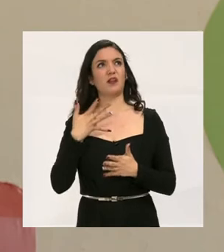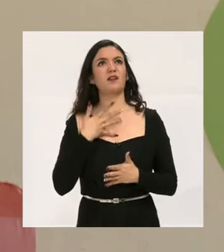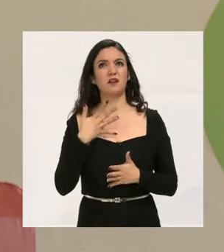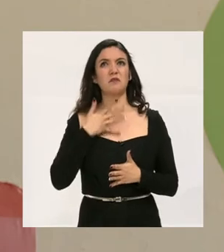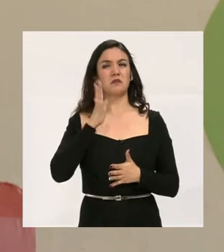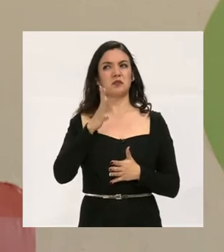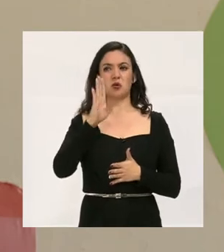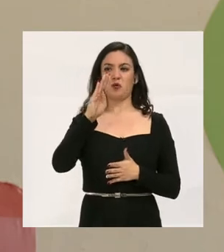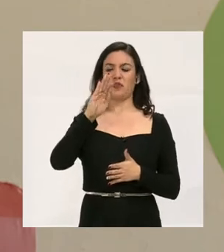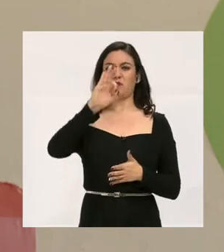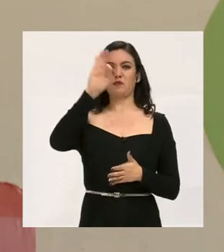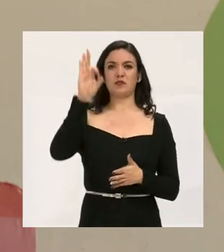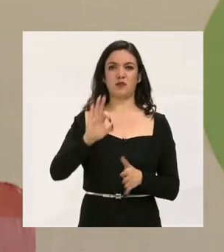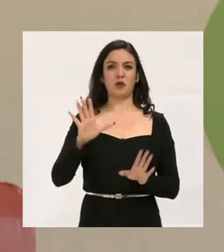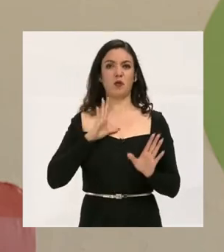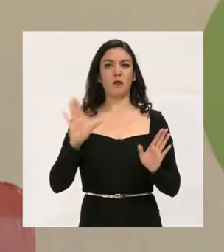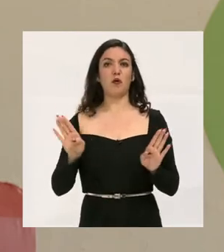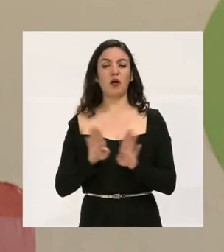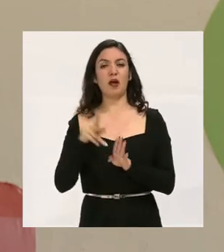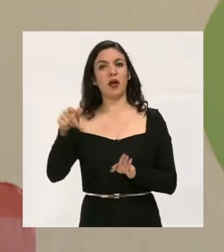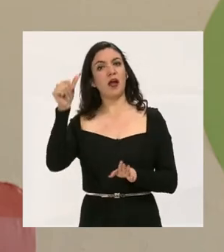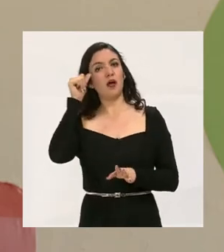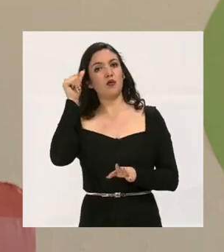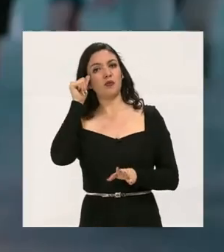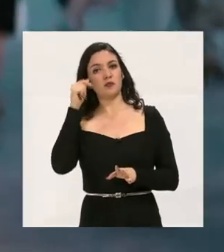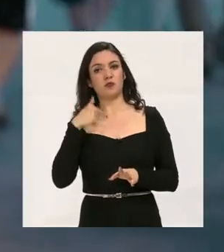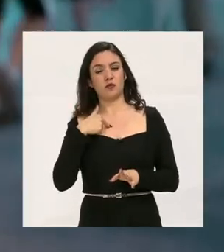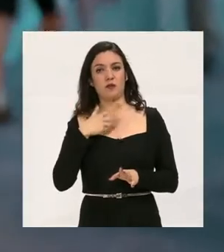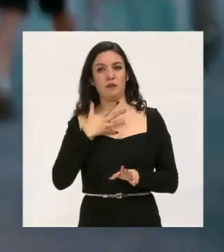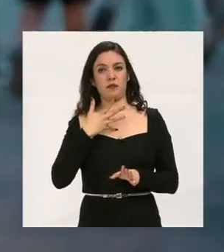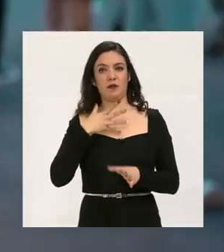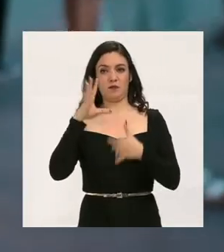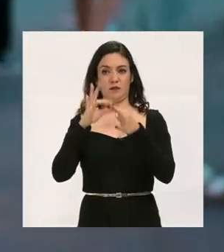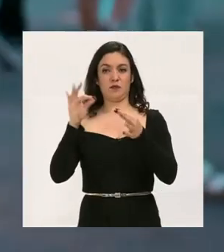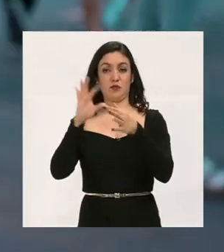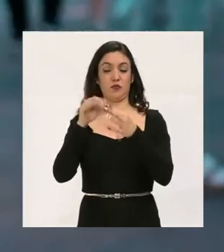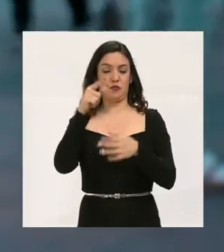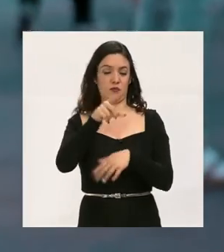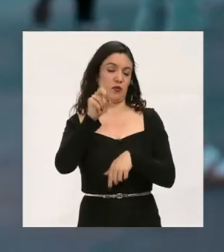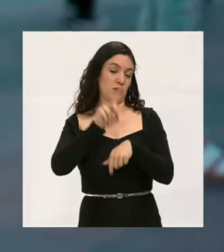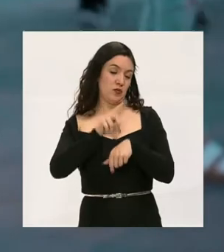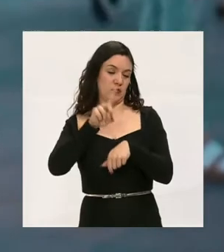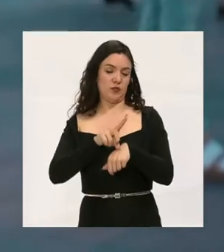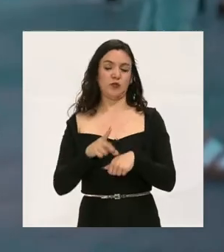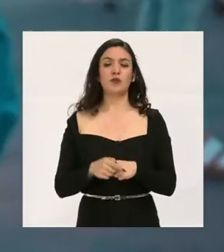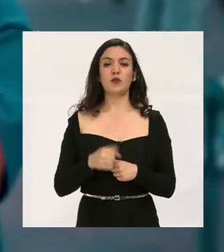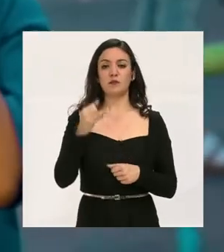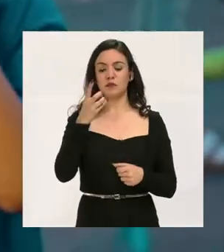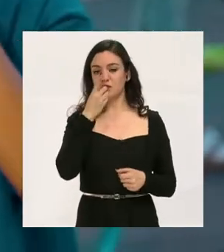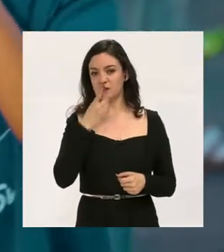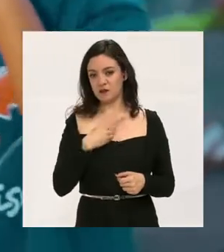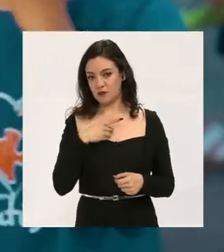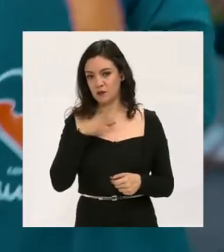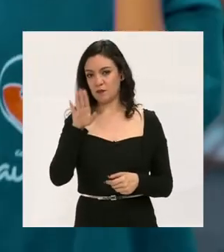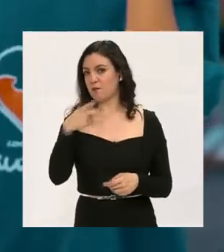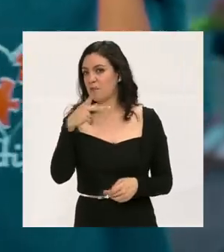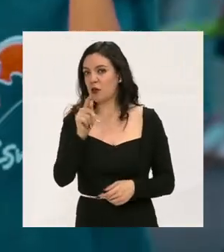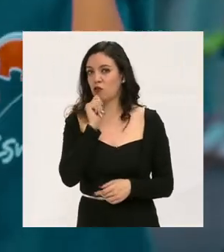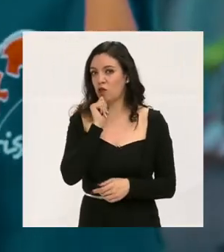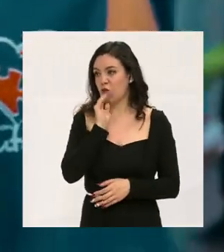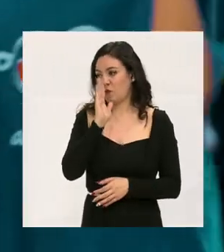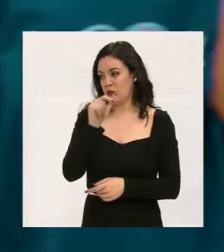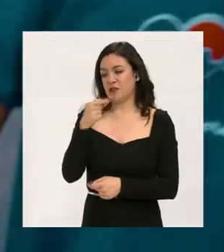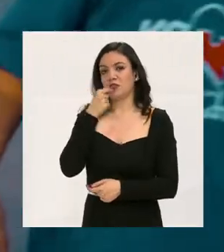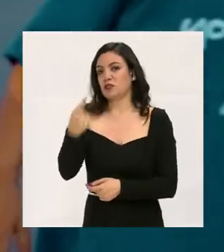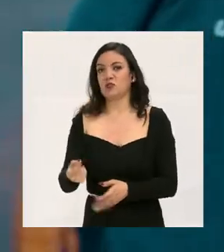tenía fácil el 90% de las características de autismo que me comentó él paidopsiquiatra y me dice